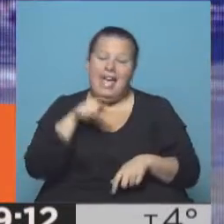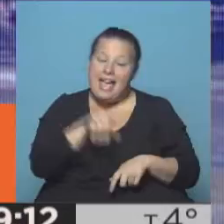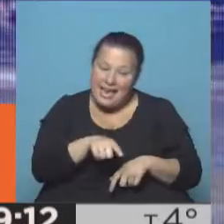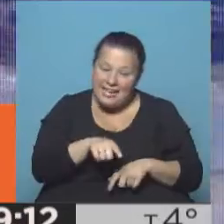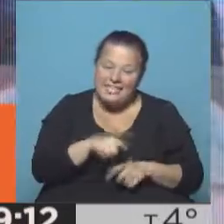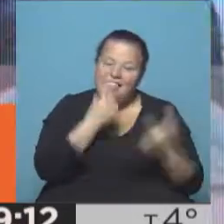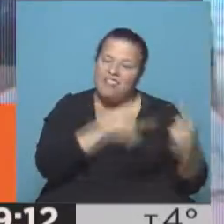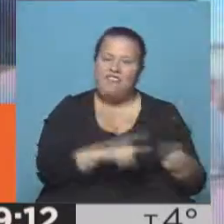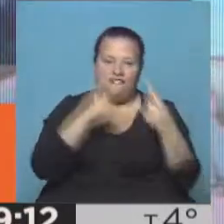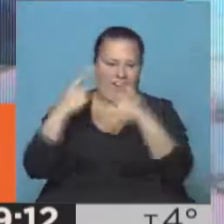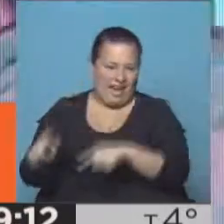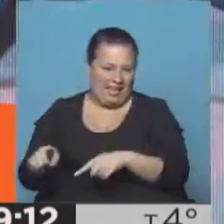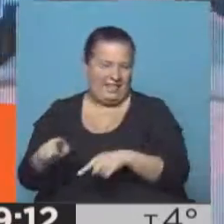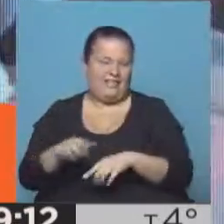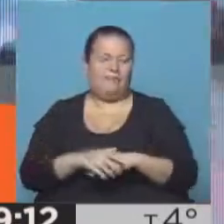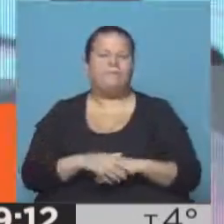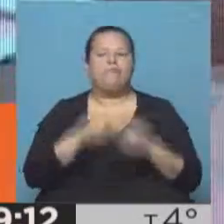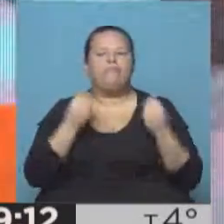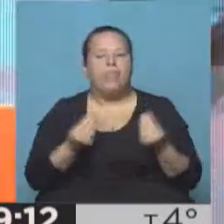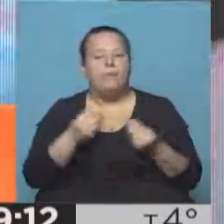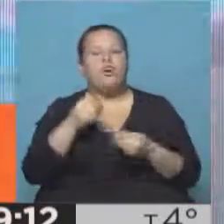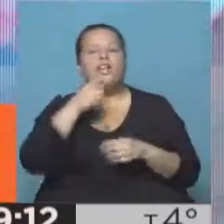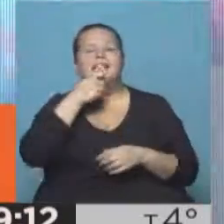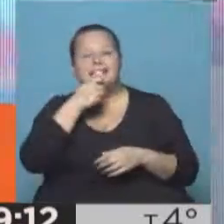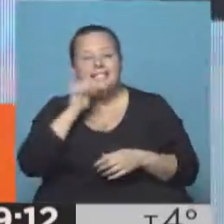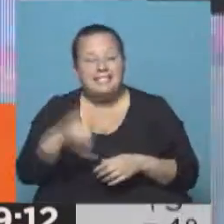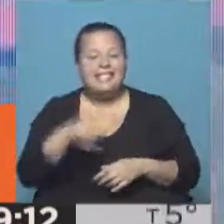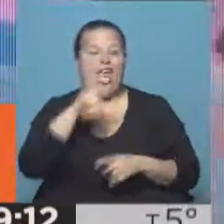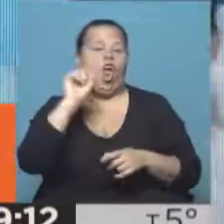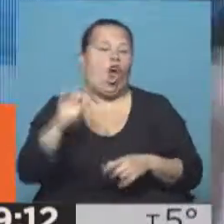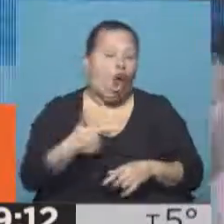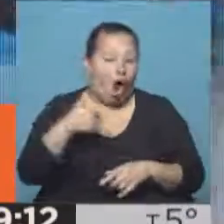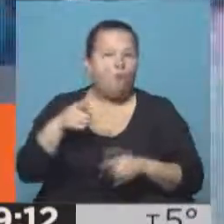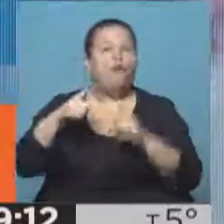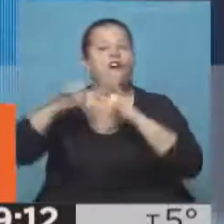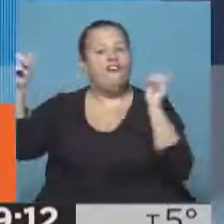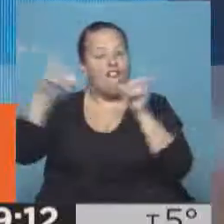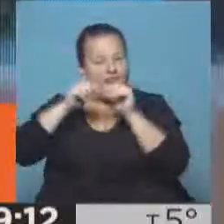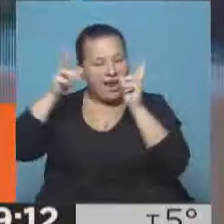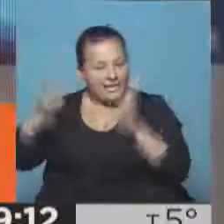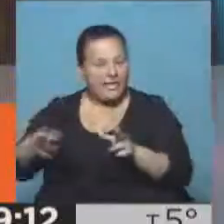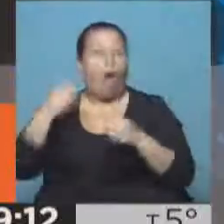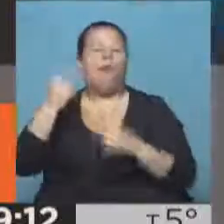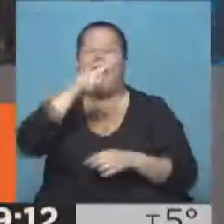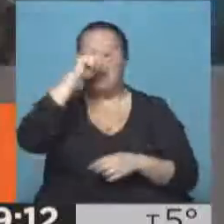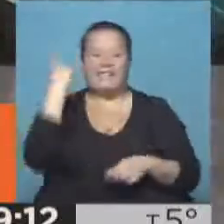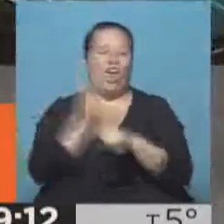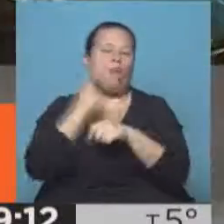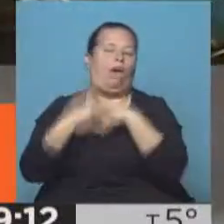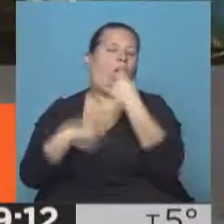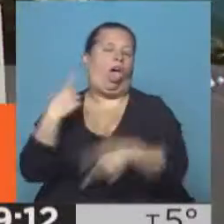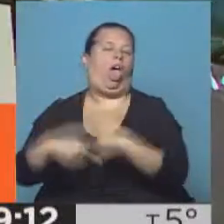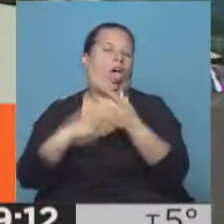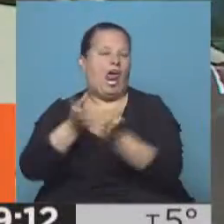la diferencia en la que reside por qué sí para los delitos comunes tienen un tiempo, porque el Estado no puede